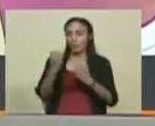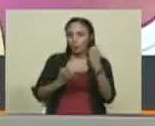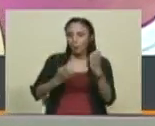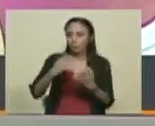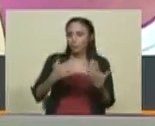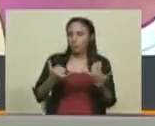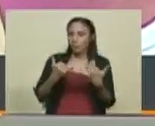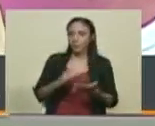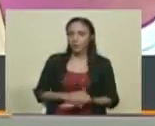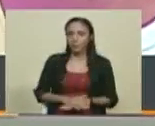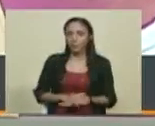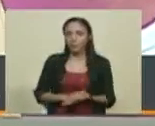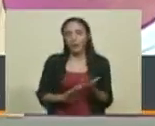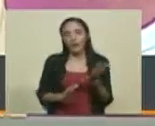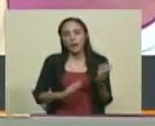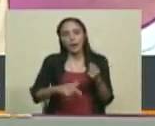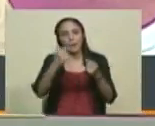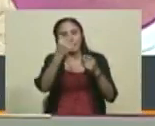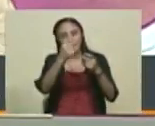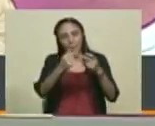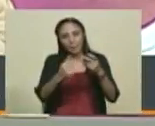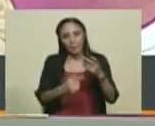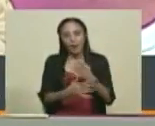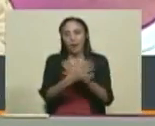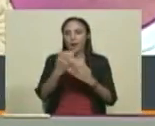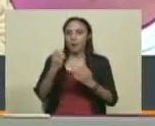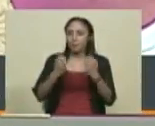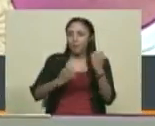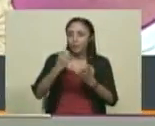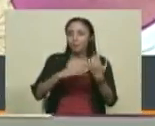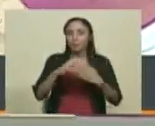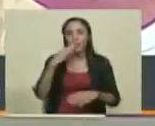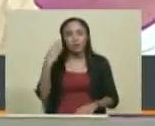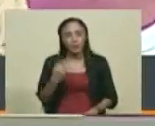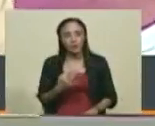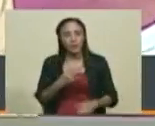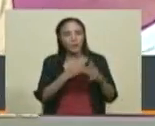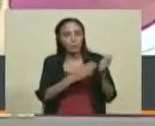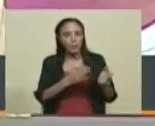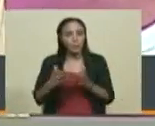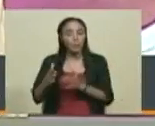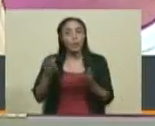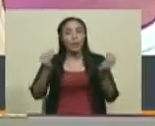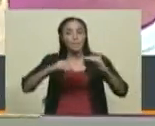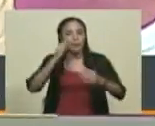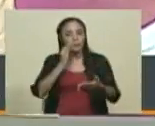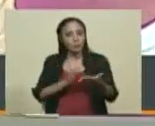para descubrir la verdad y es un método para avanzar.